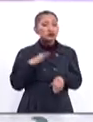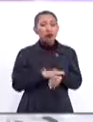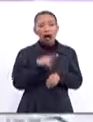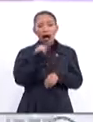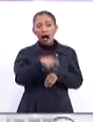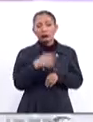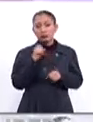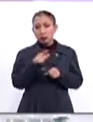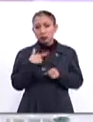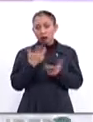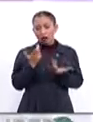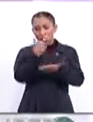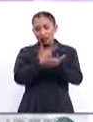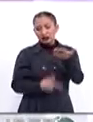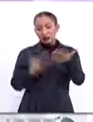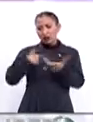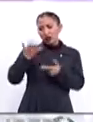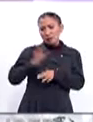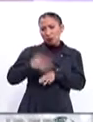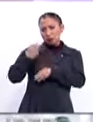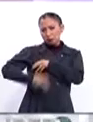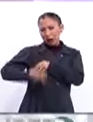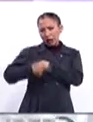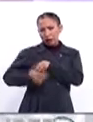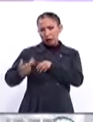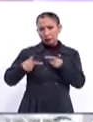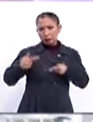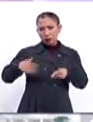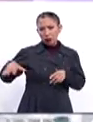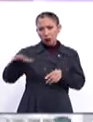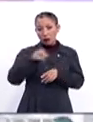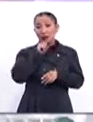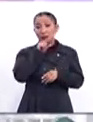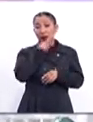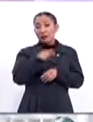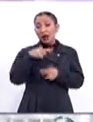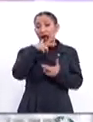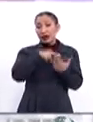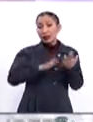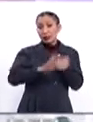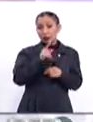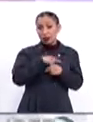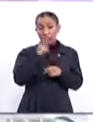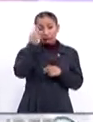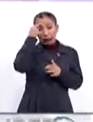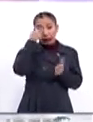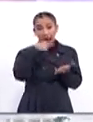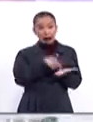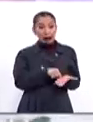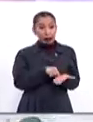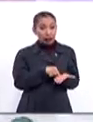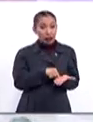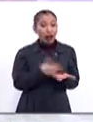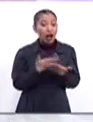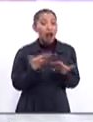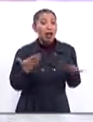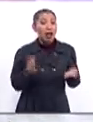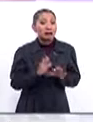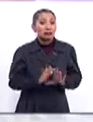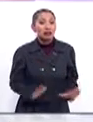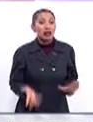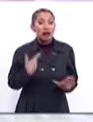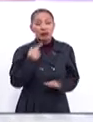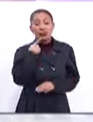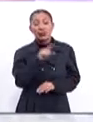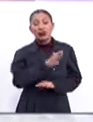donde formaba parte de las listas de los más buscados y bueno, también para la región, porque se presume que, bueno, ahora ya ha